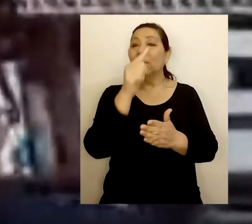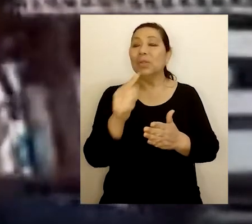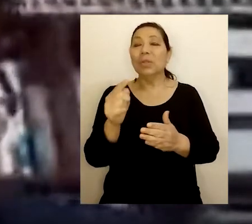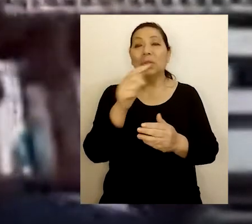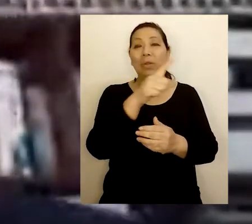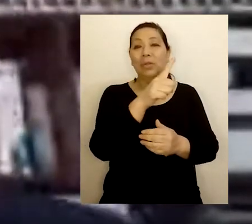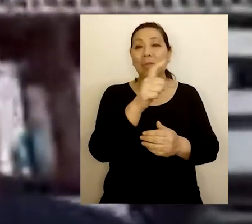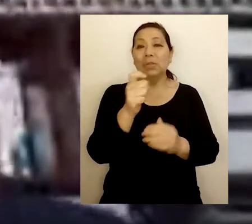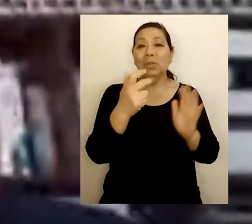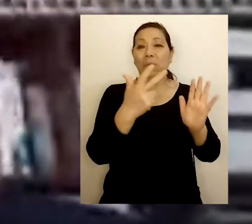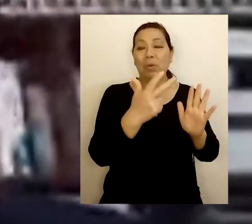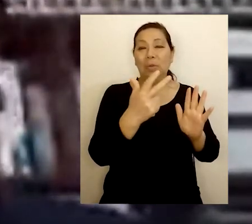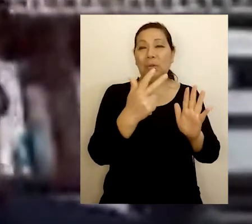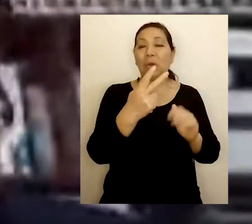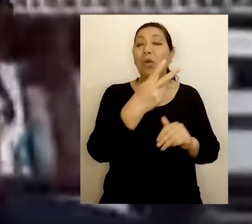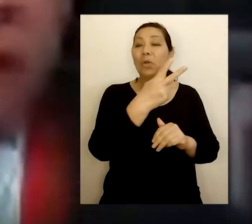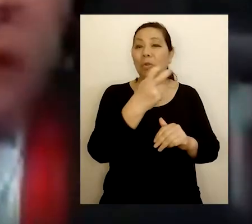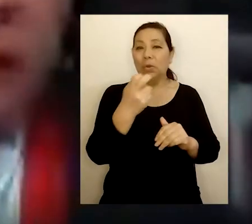nulidad número